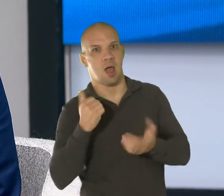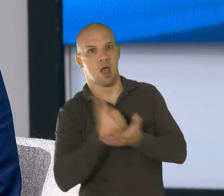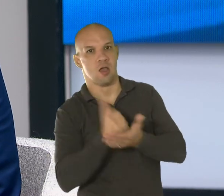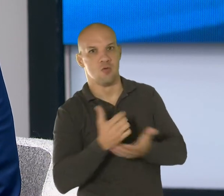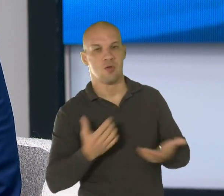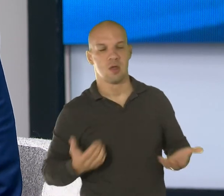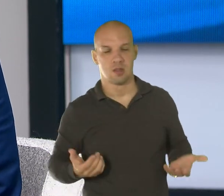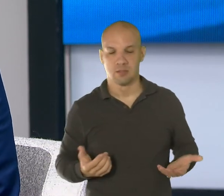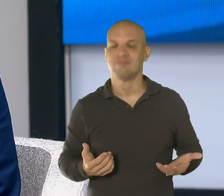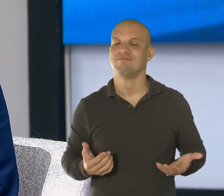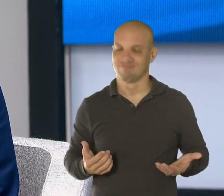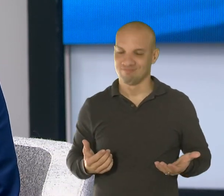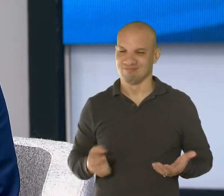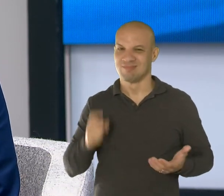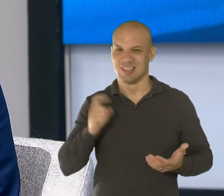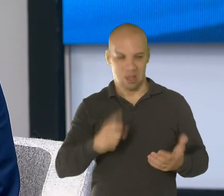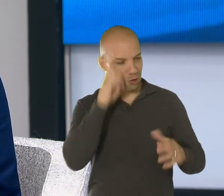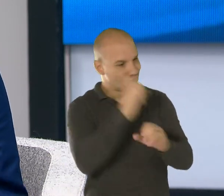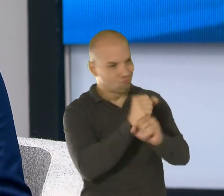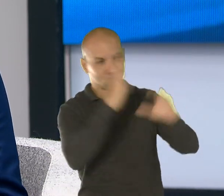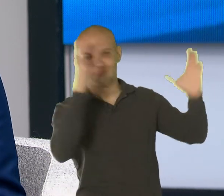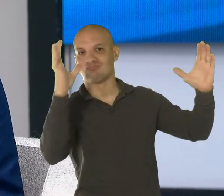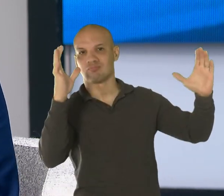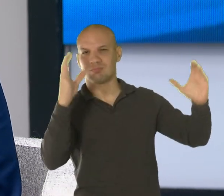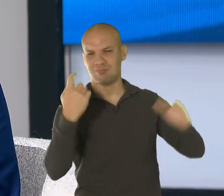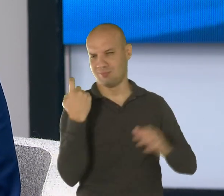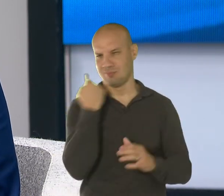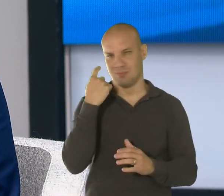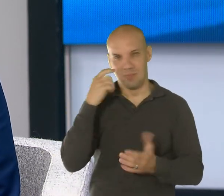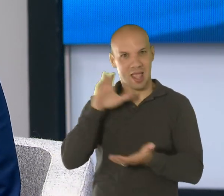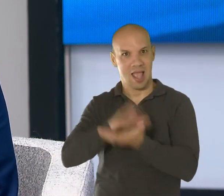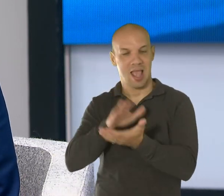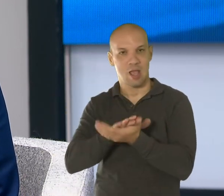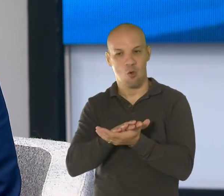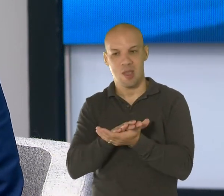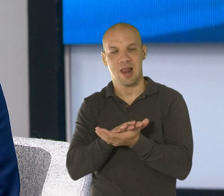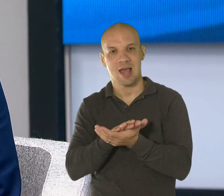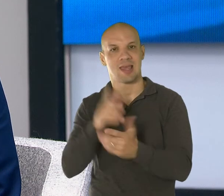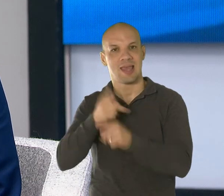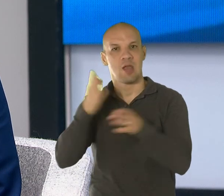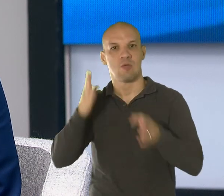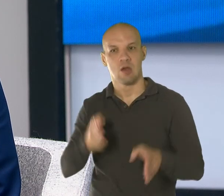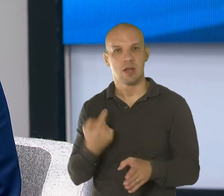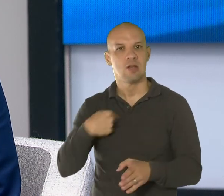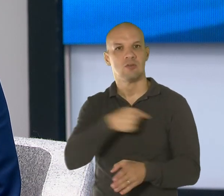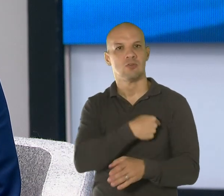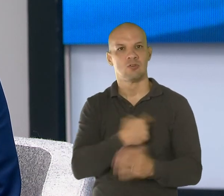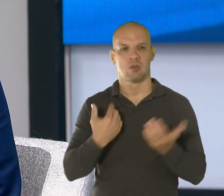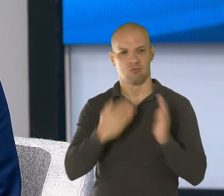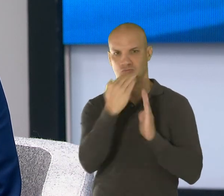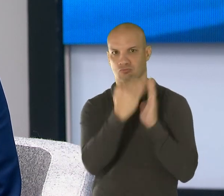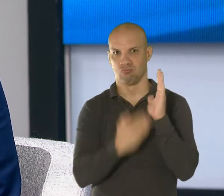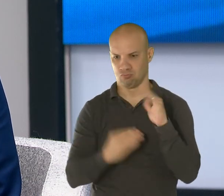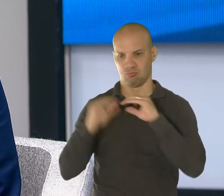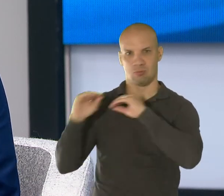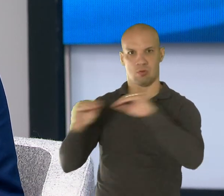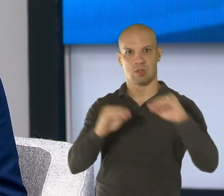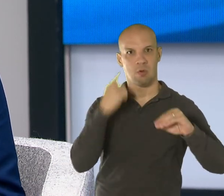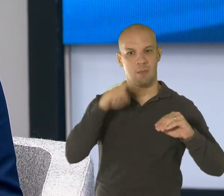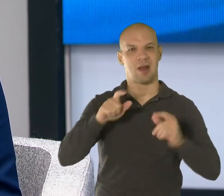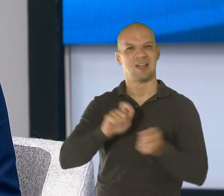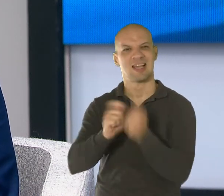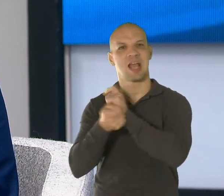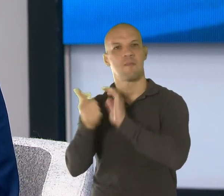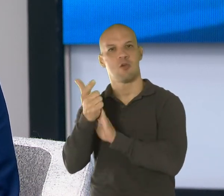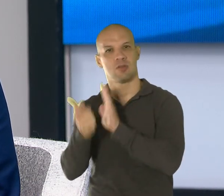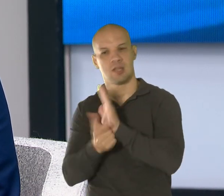mirar. Recientemente en la Escuela para Cuidadores hemos hecho memoriales explicativos para enmiendas que han sometido para ciertas